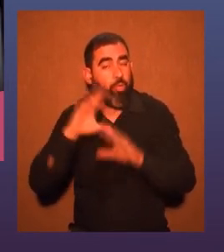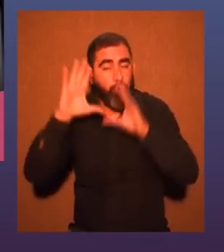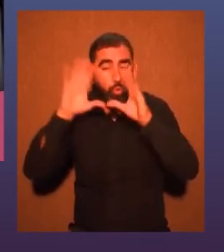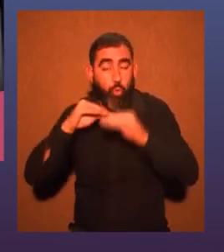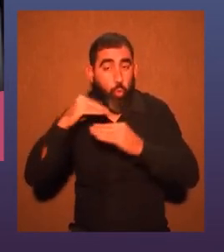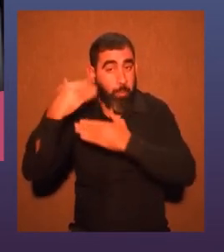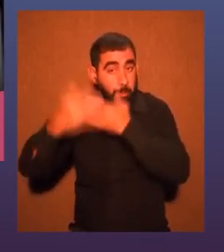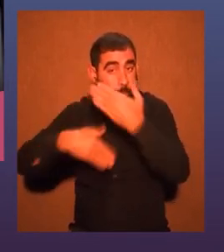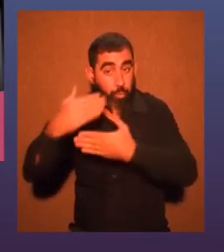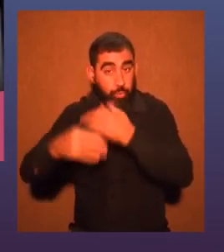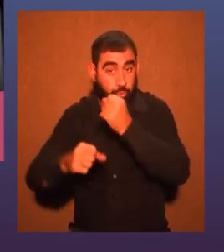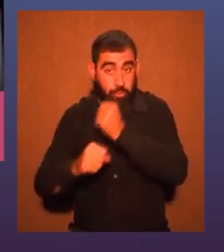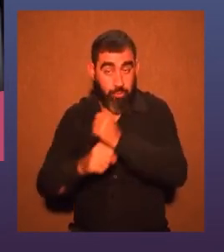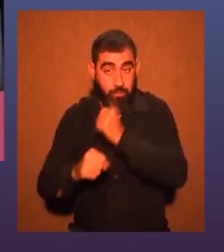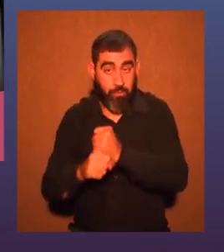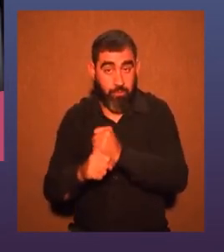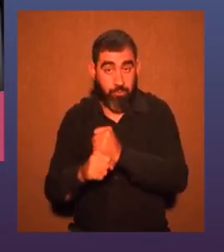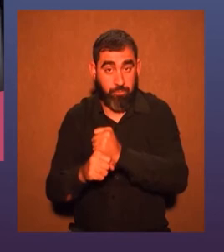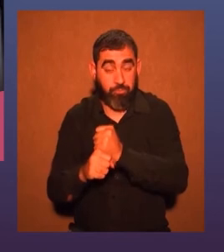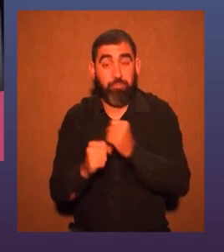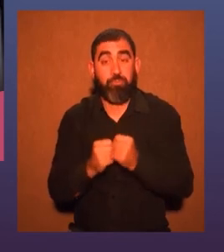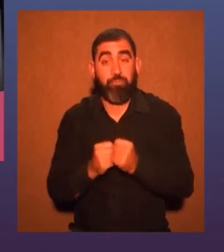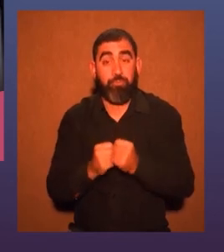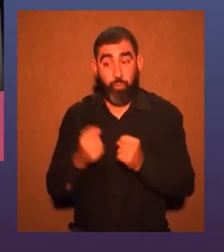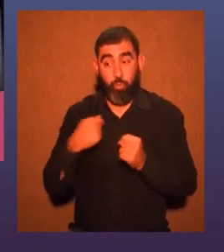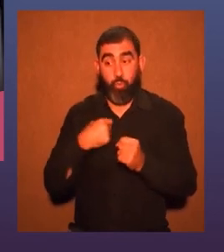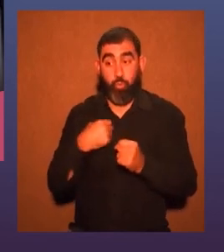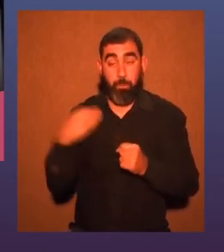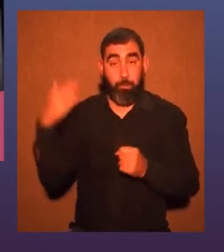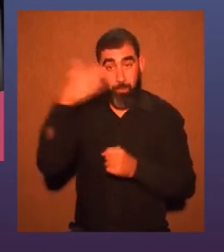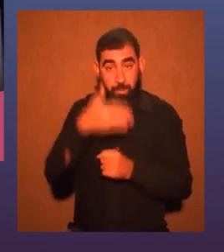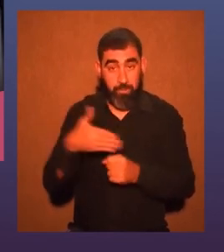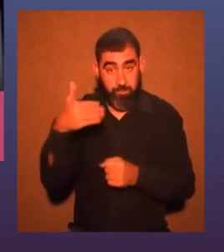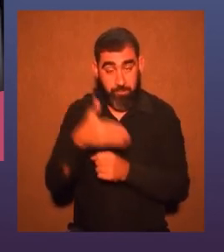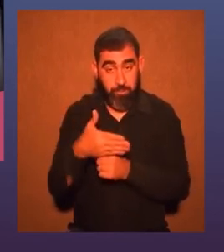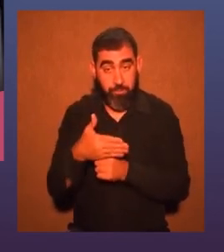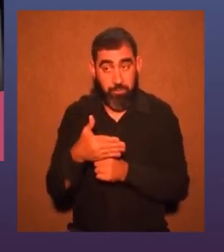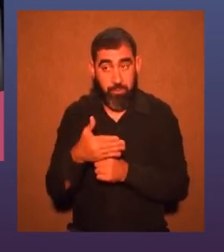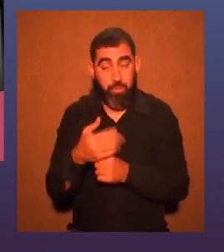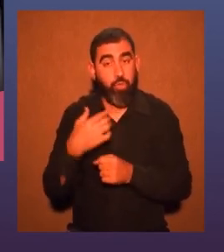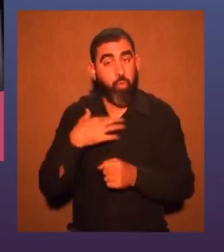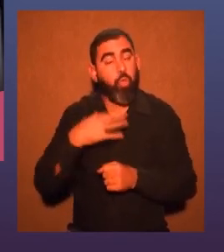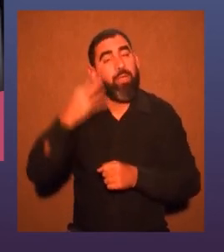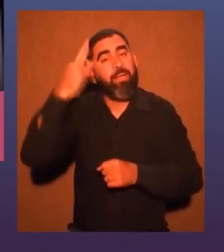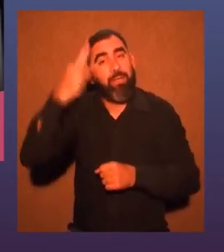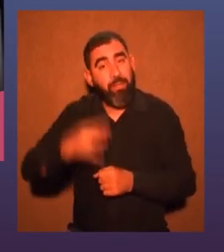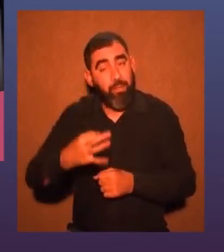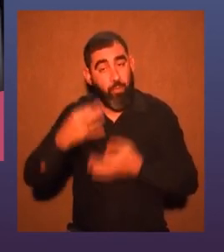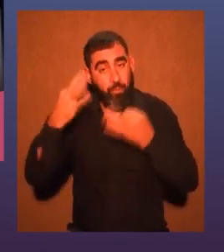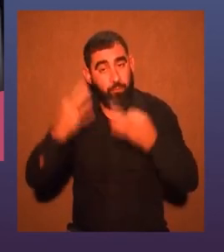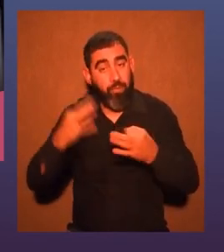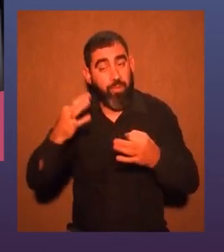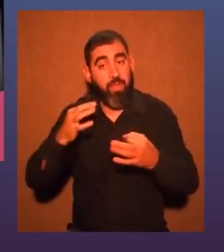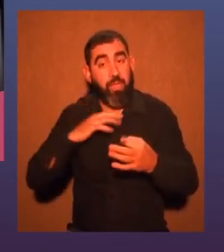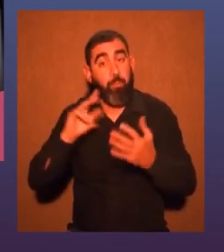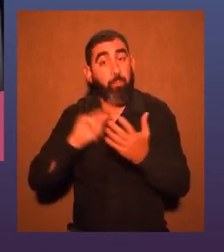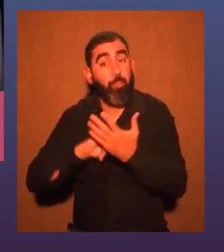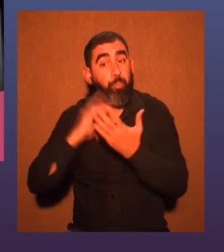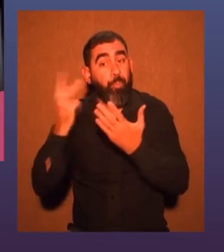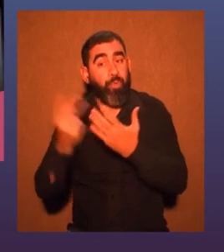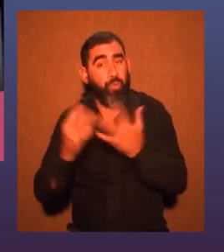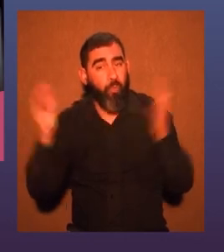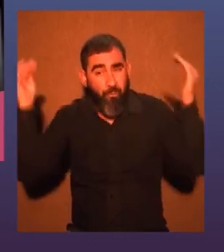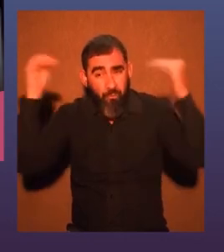trabajo de aquellos en los que participé en los que no creyera que estaba destinado el proyecto a un